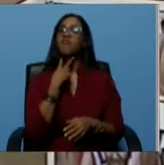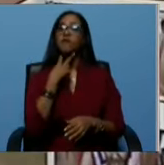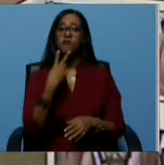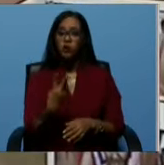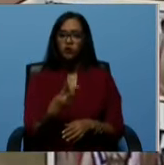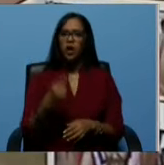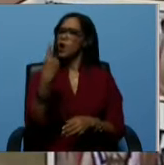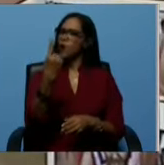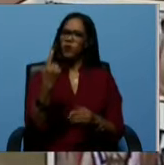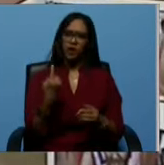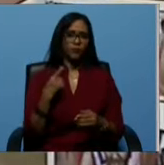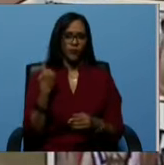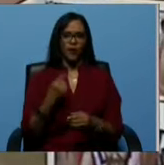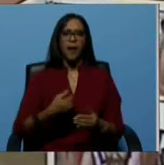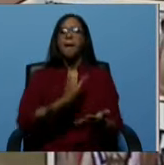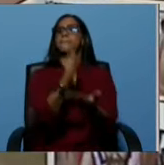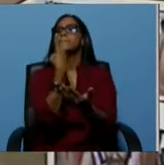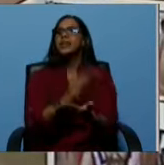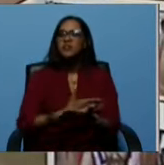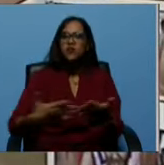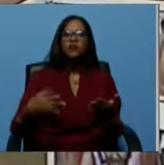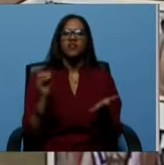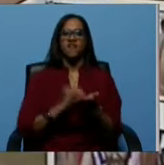una vez, sino un millón de veces.